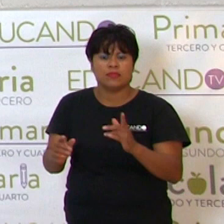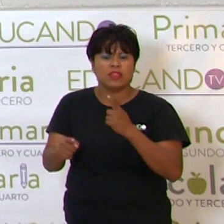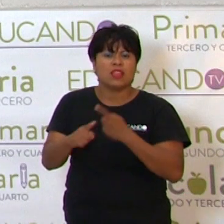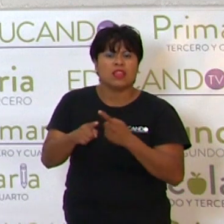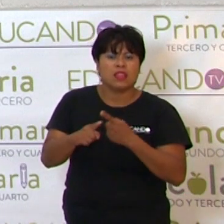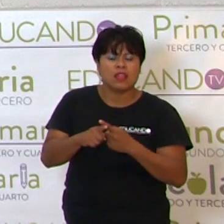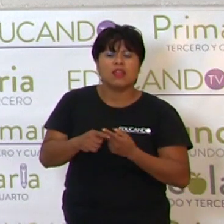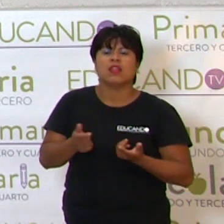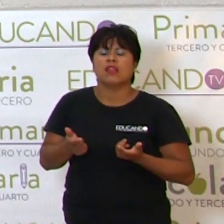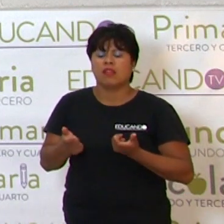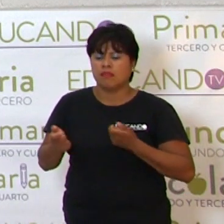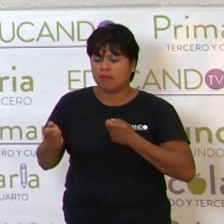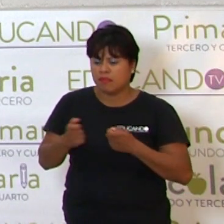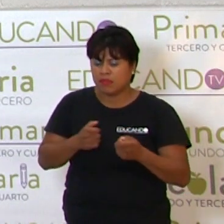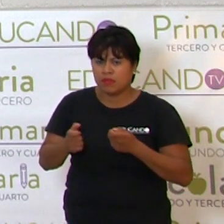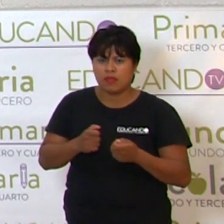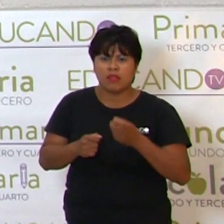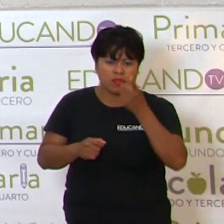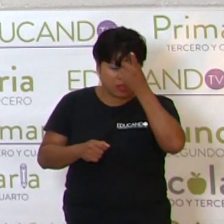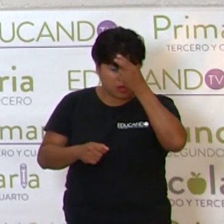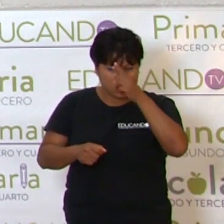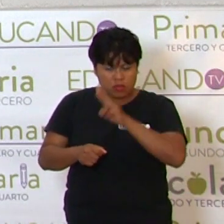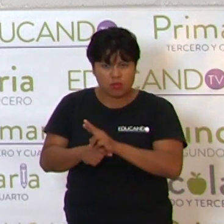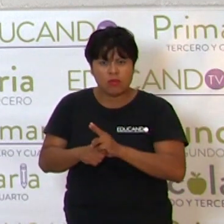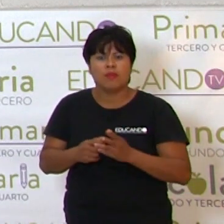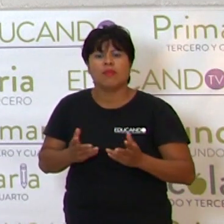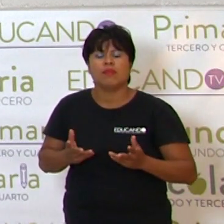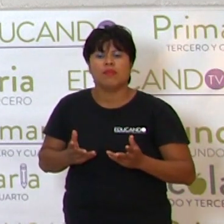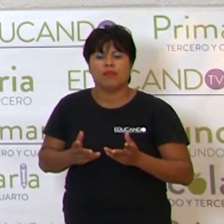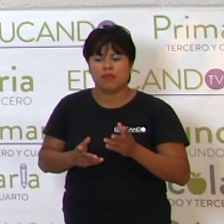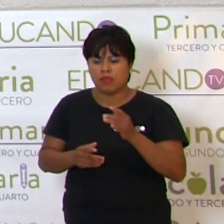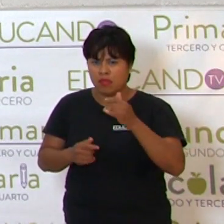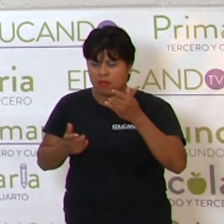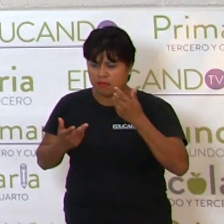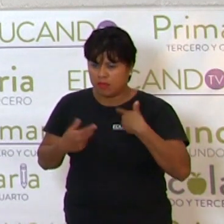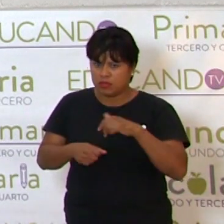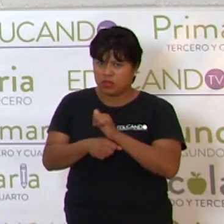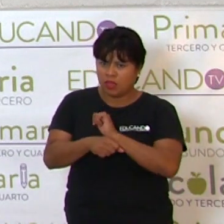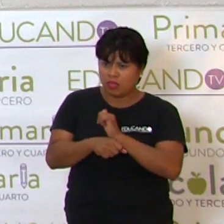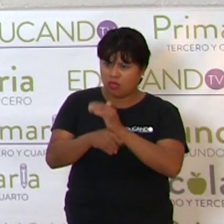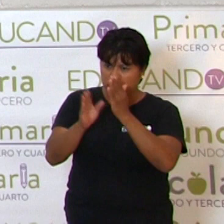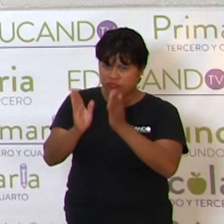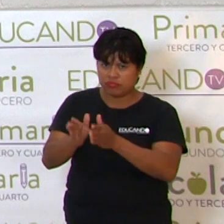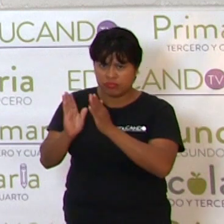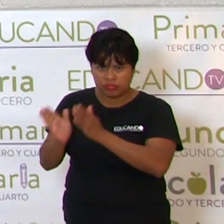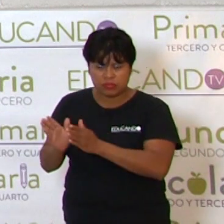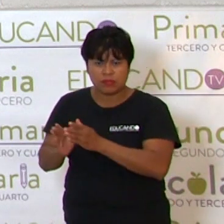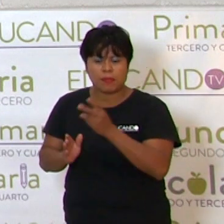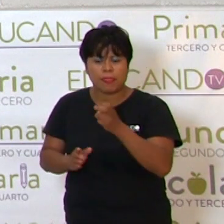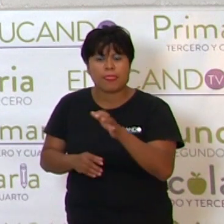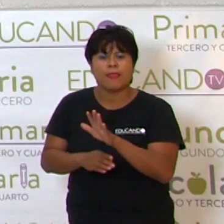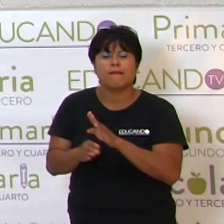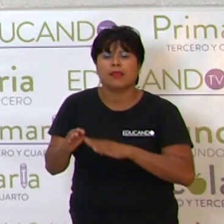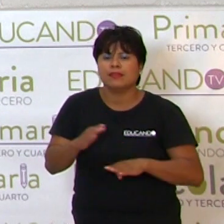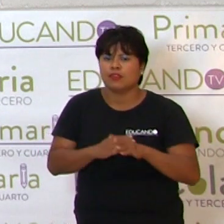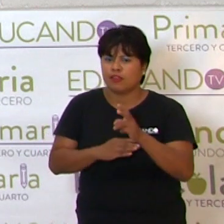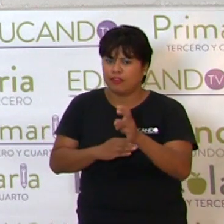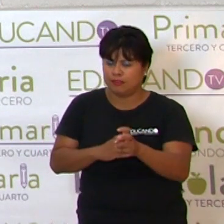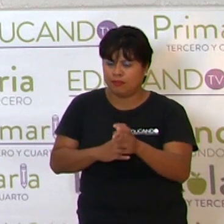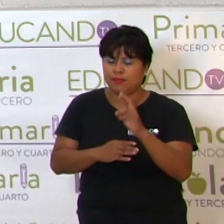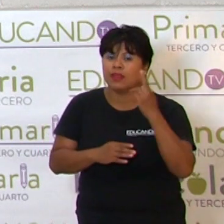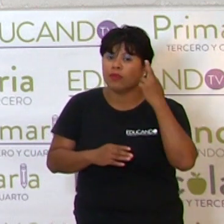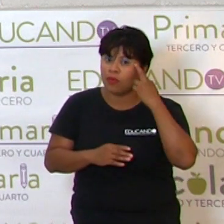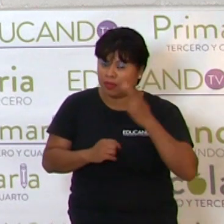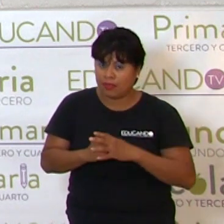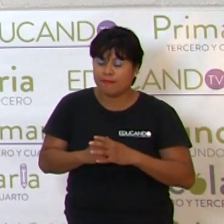el productor, el director, los actores, que es básicamente eso. Entonces